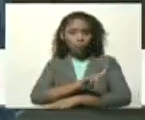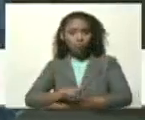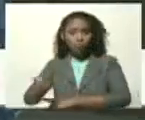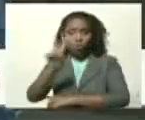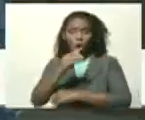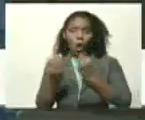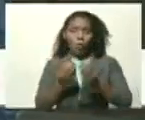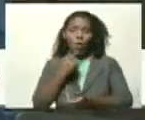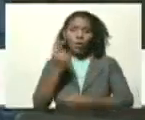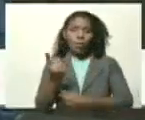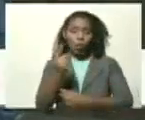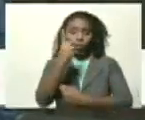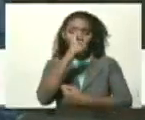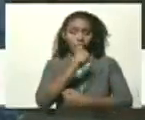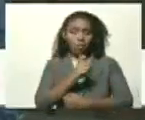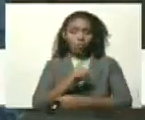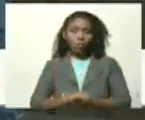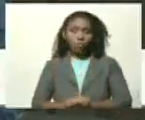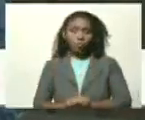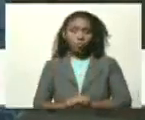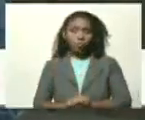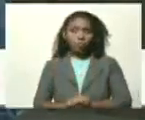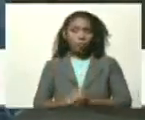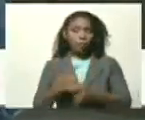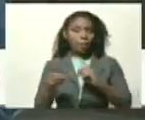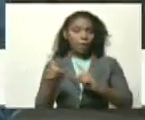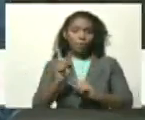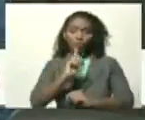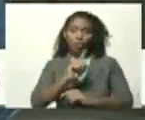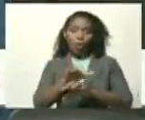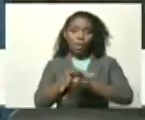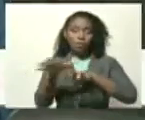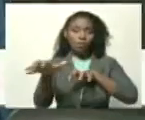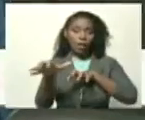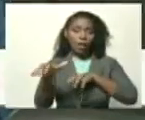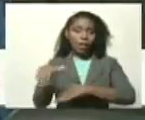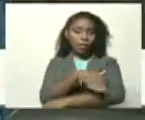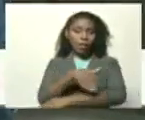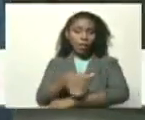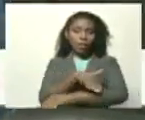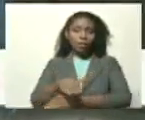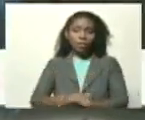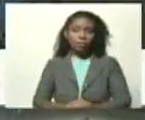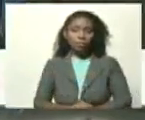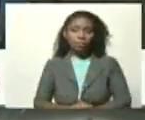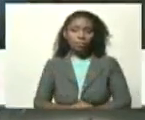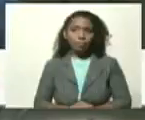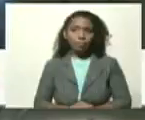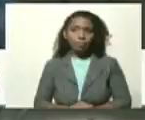lo dijimos hace un año, pero no son la mayoría de la calle.